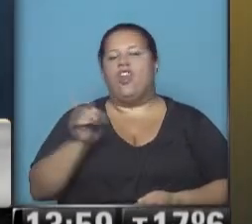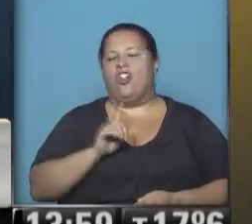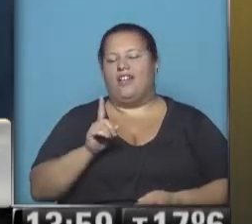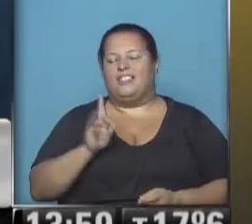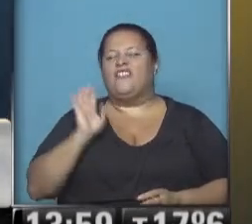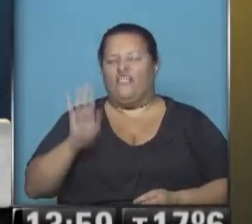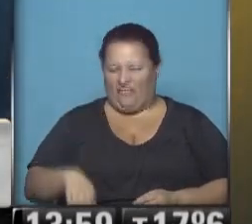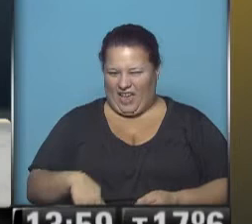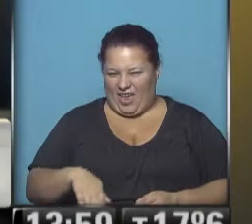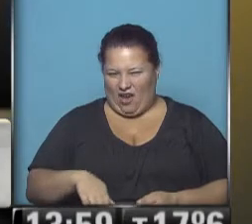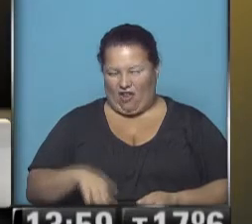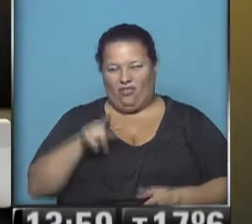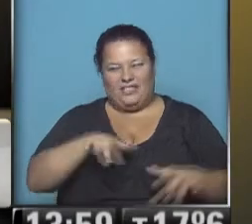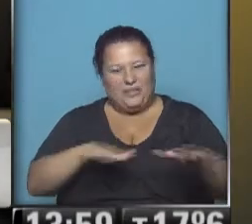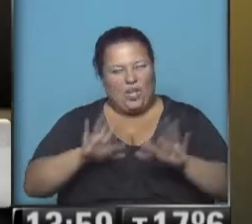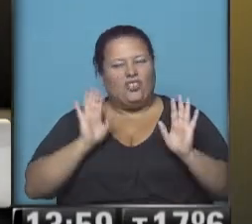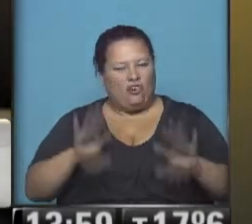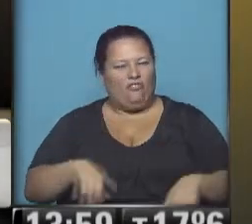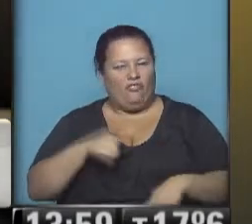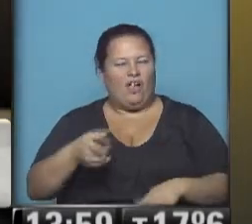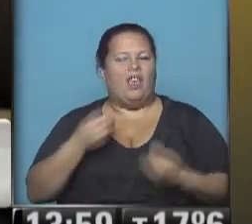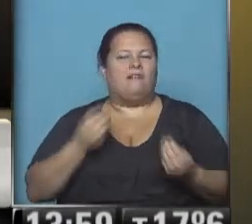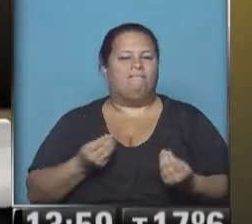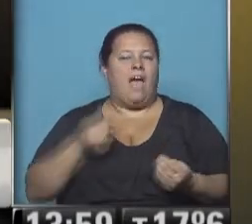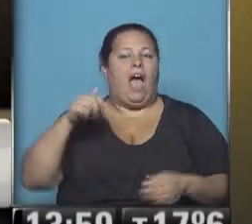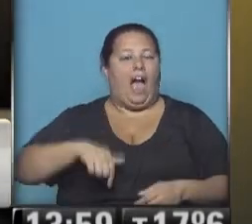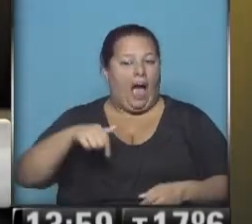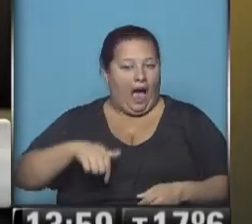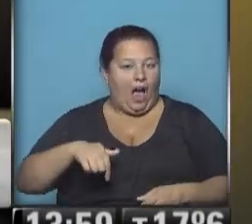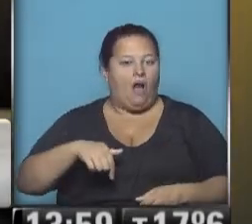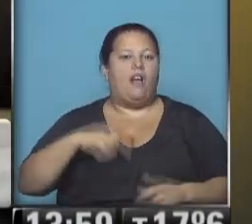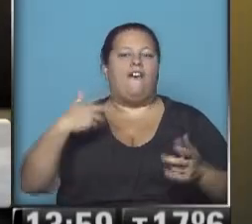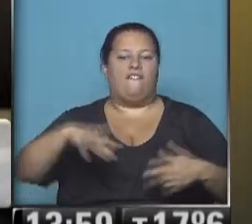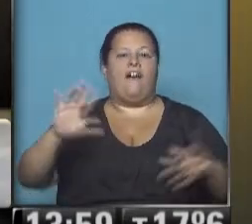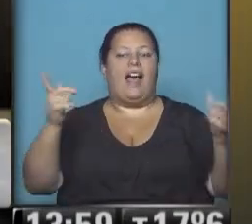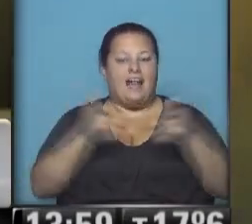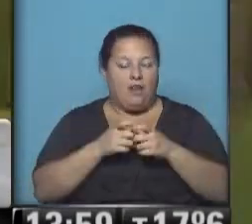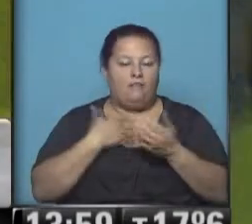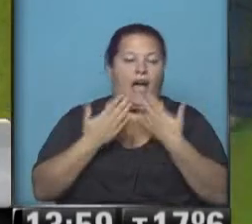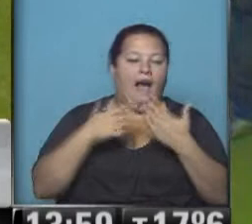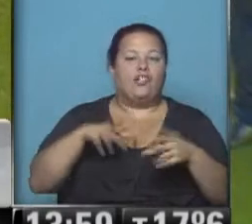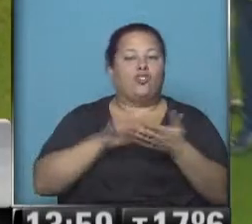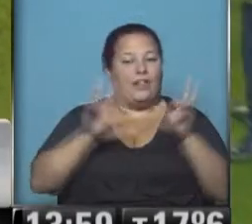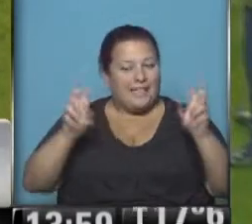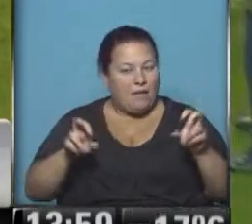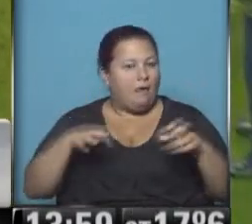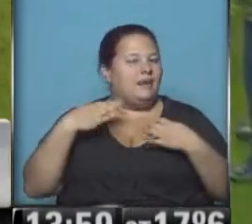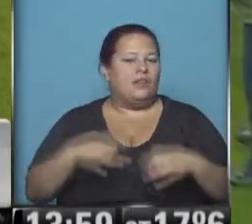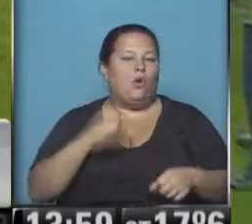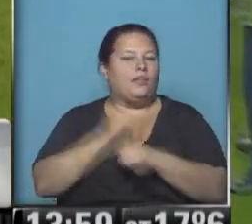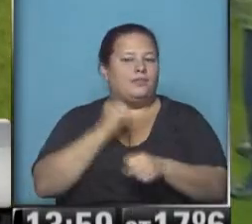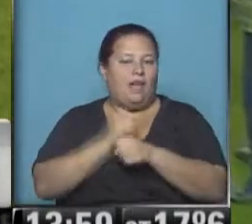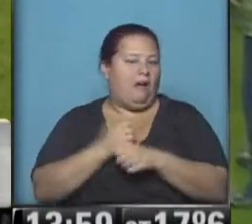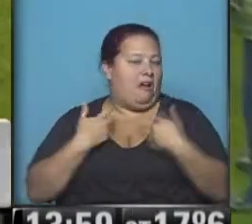agradable para nada todo esto que está sucediendo, que ahora iba a ir una reunión, iban a tratar el tema, pero van a seguir trabajando